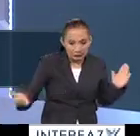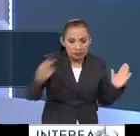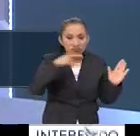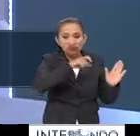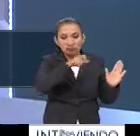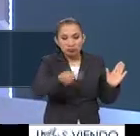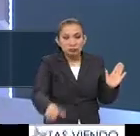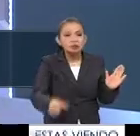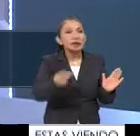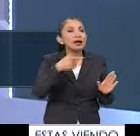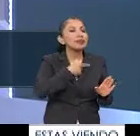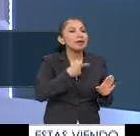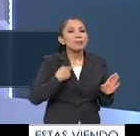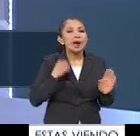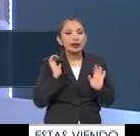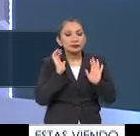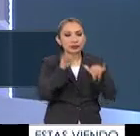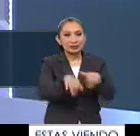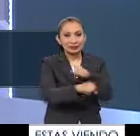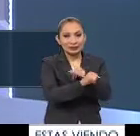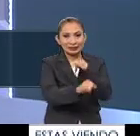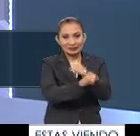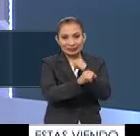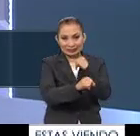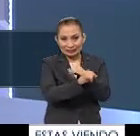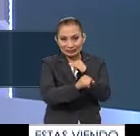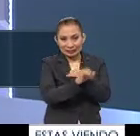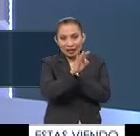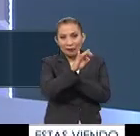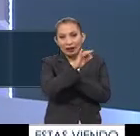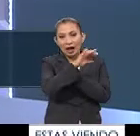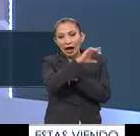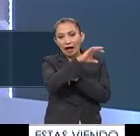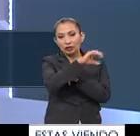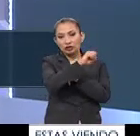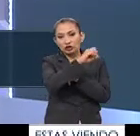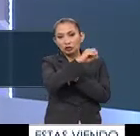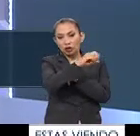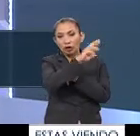Y lo que tienen que hacer es ingresar a la página de internet de la FLACSO México,